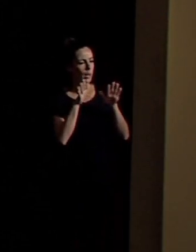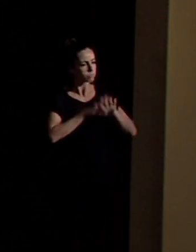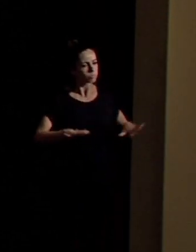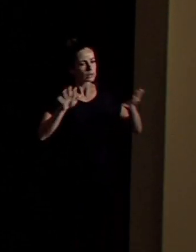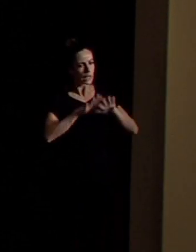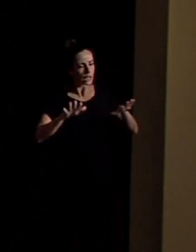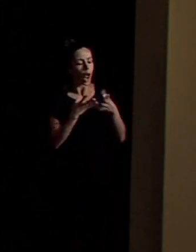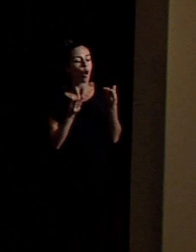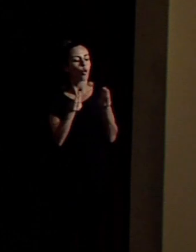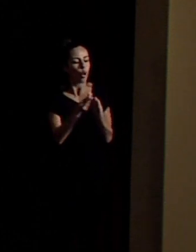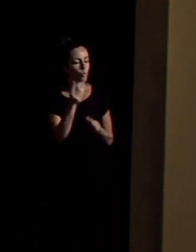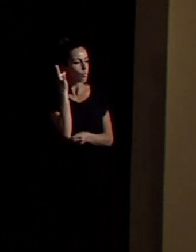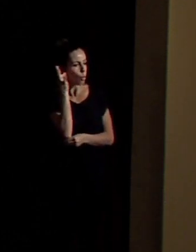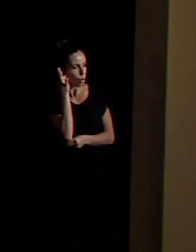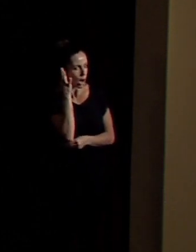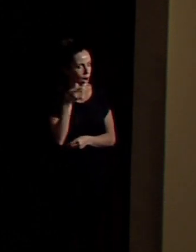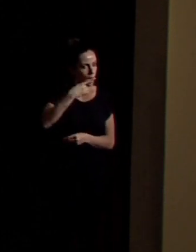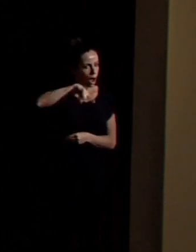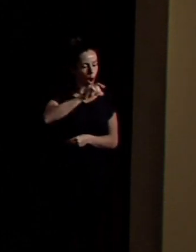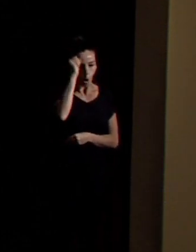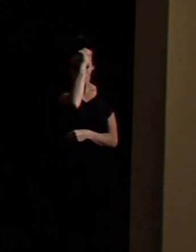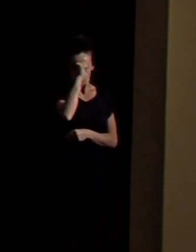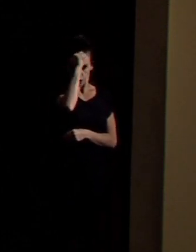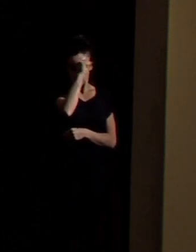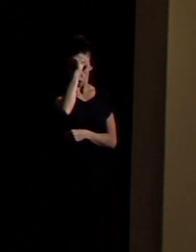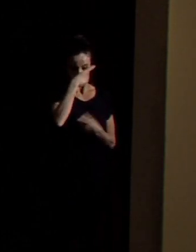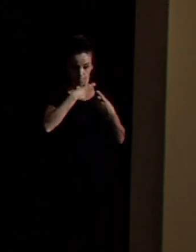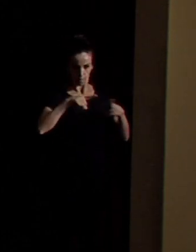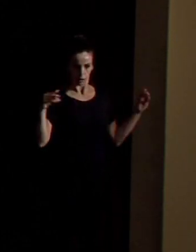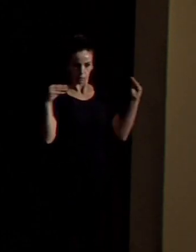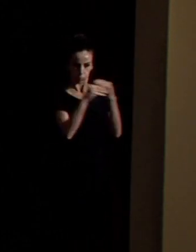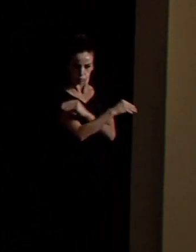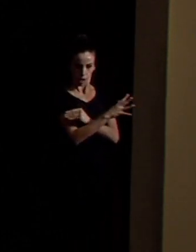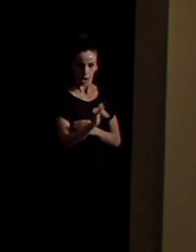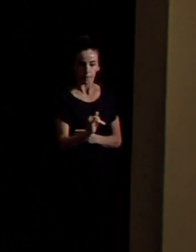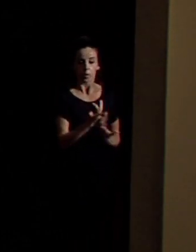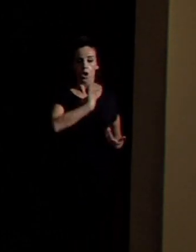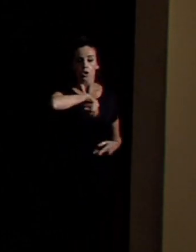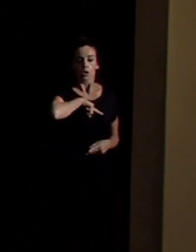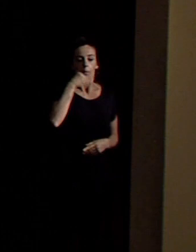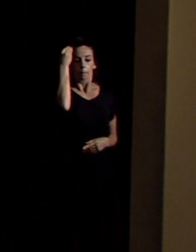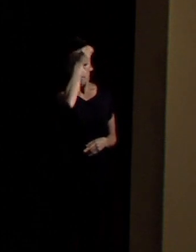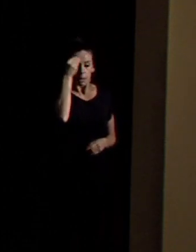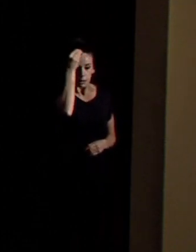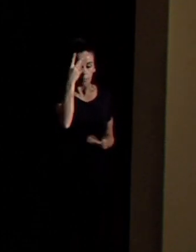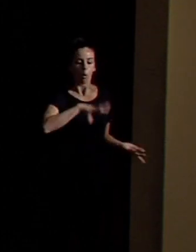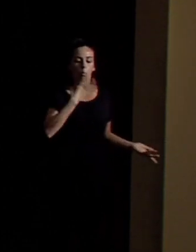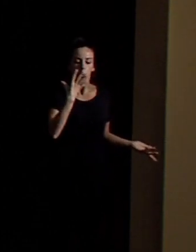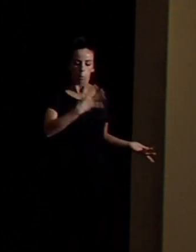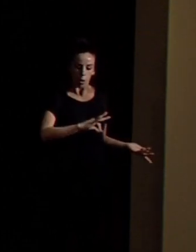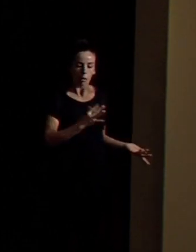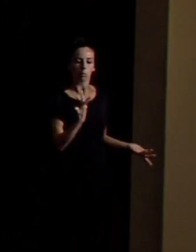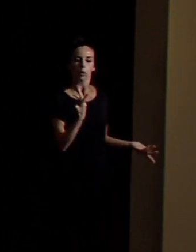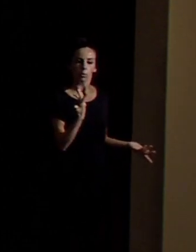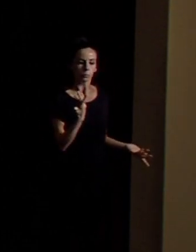mujeres que tienen otra posición, ¿no? Y que, bueno, pues creemos que podemos llegar a un